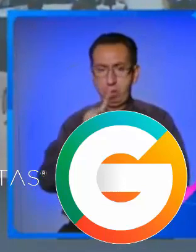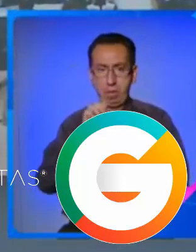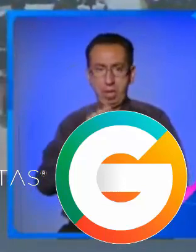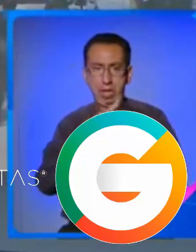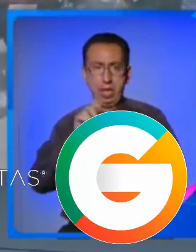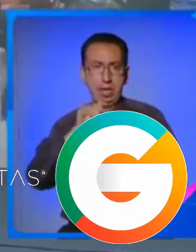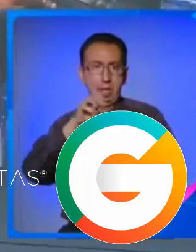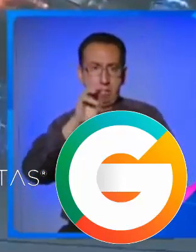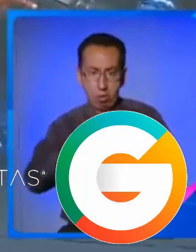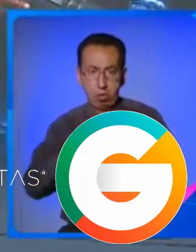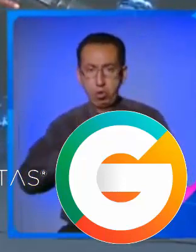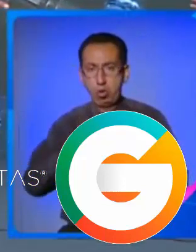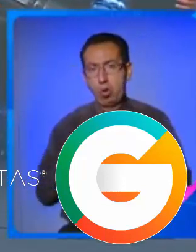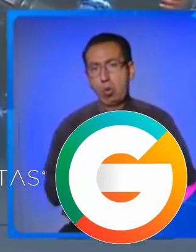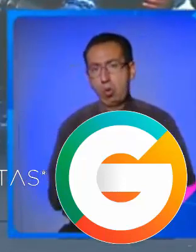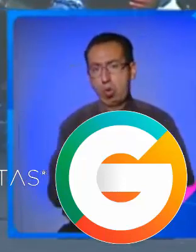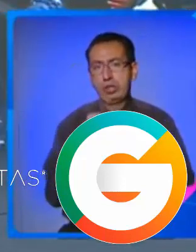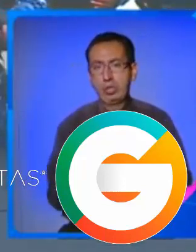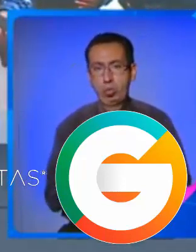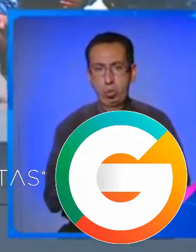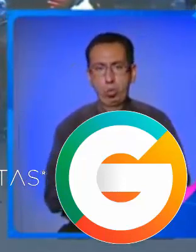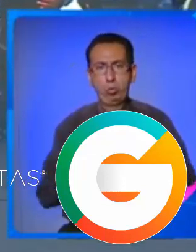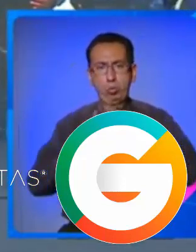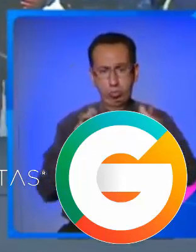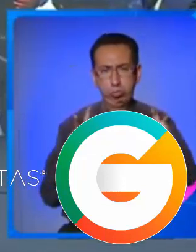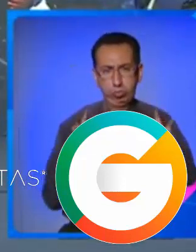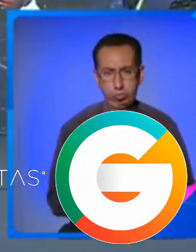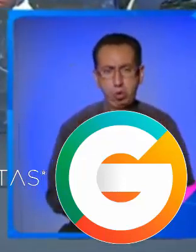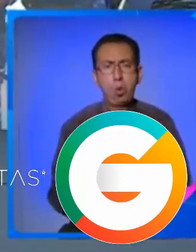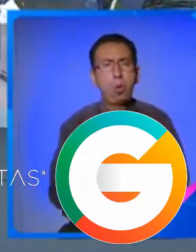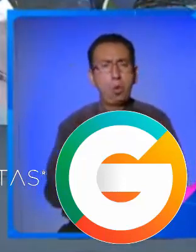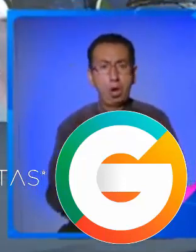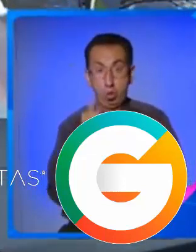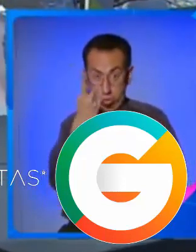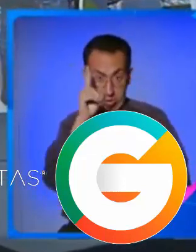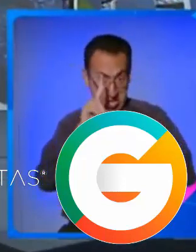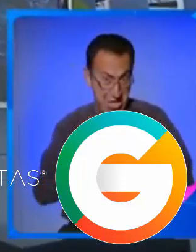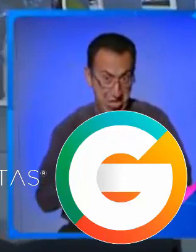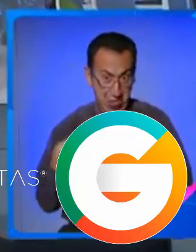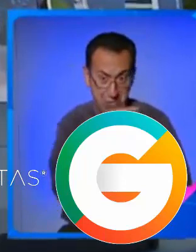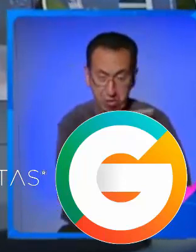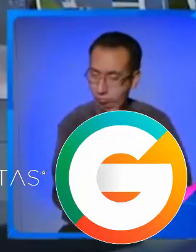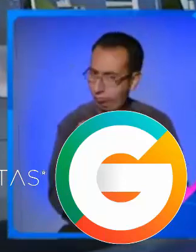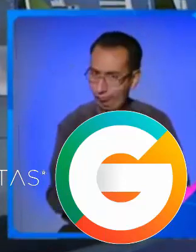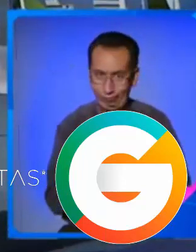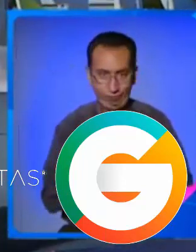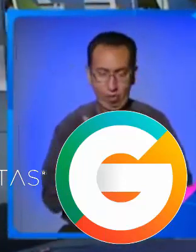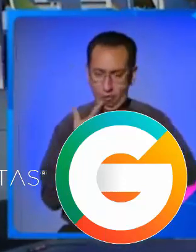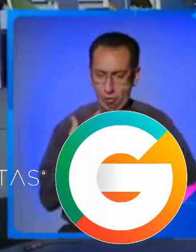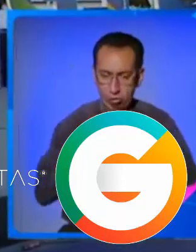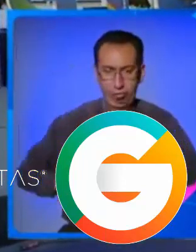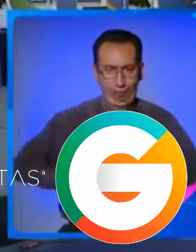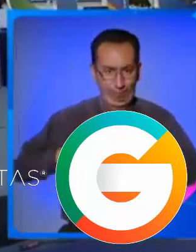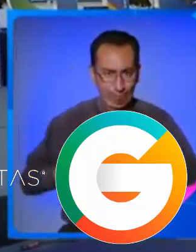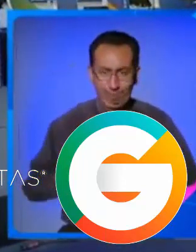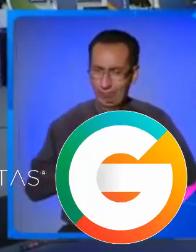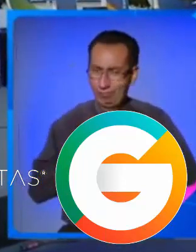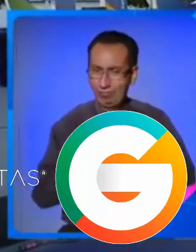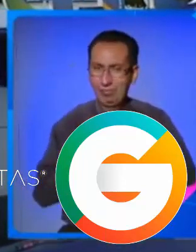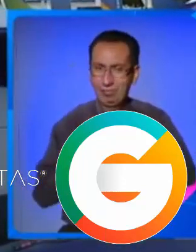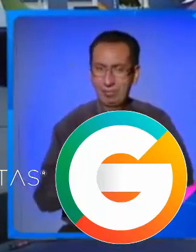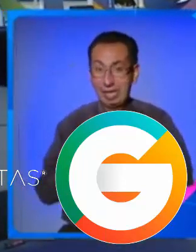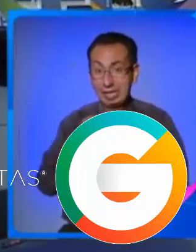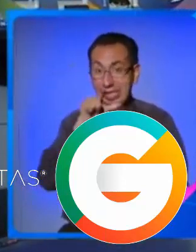Guanajuato Seguro. Golpe de Timón no fue una acción de un día, sino un esfuerzo continuo de